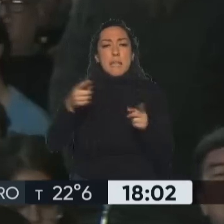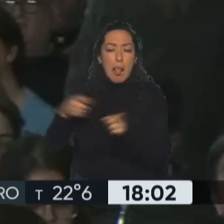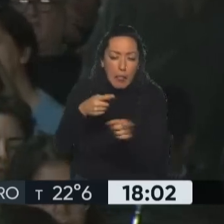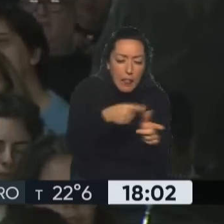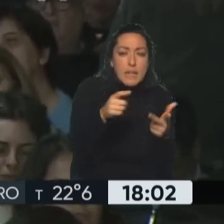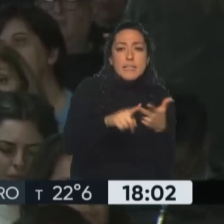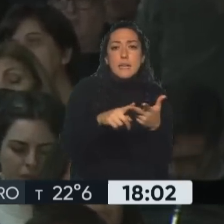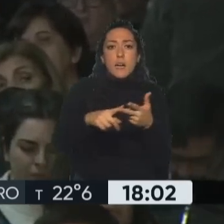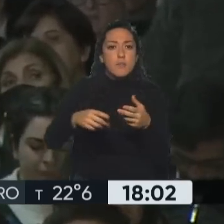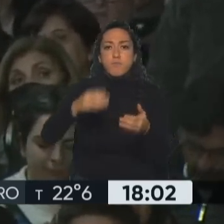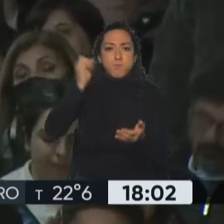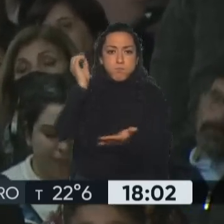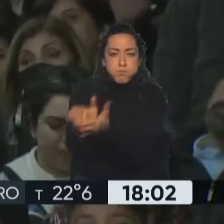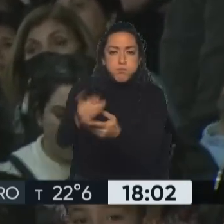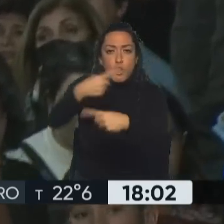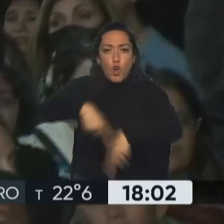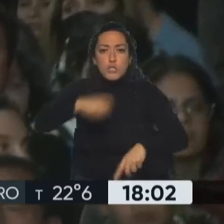no, etcétera, etcétera.